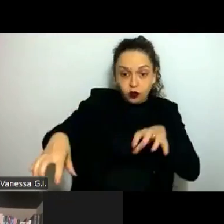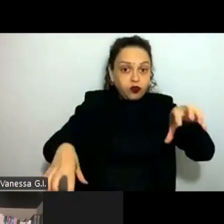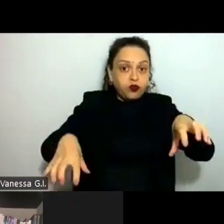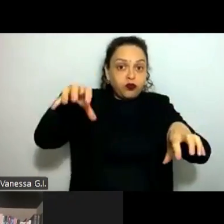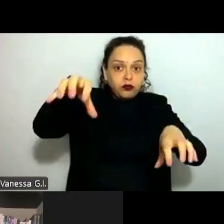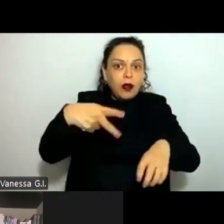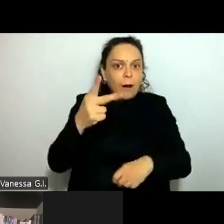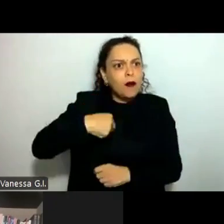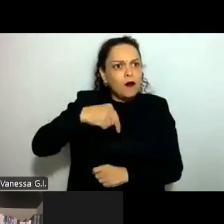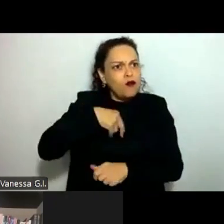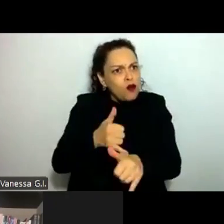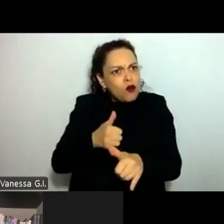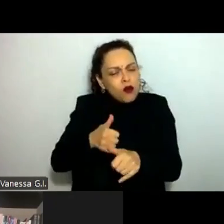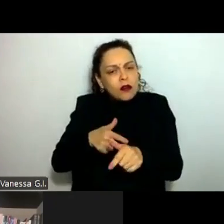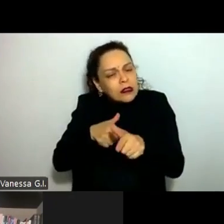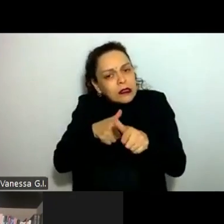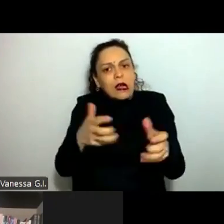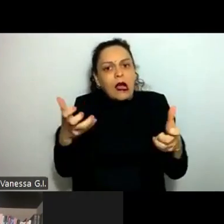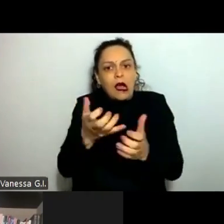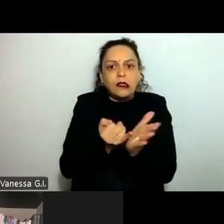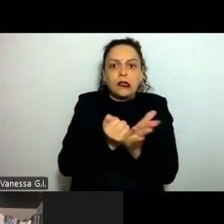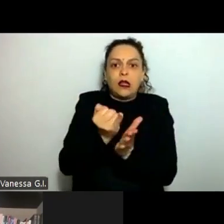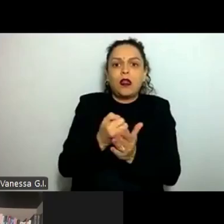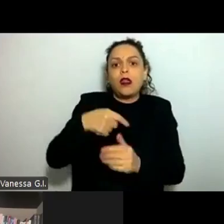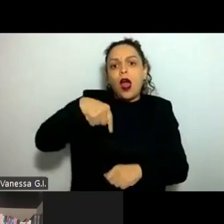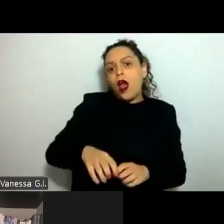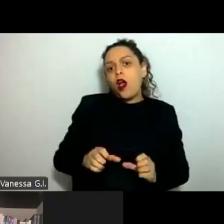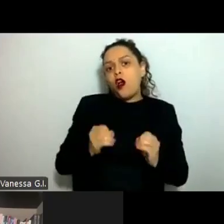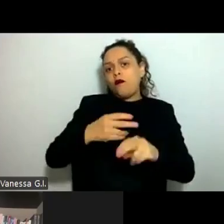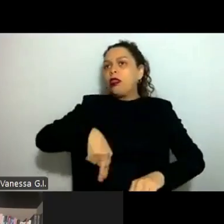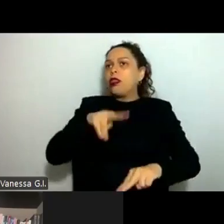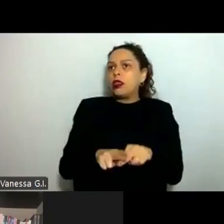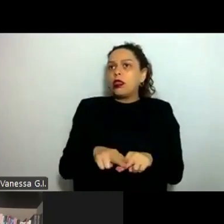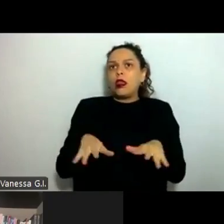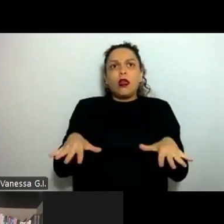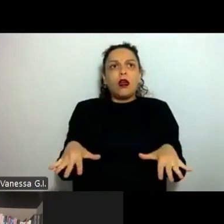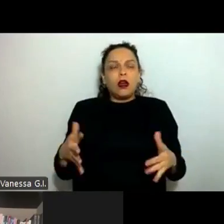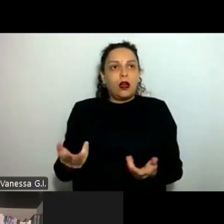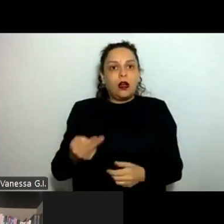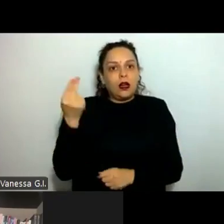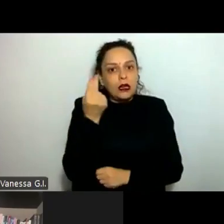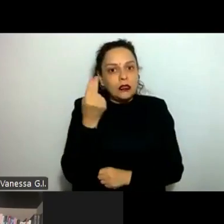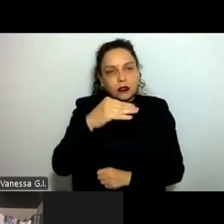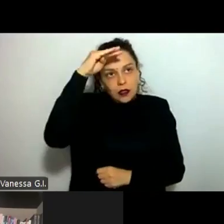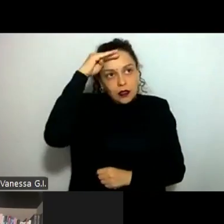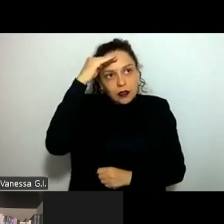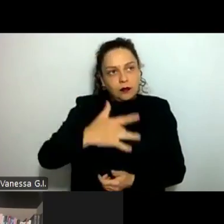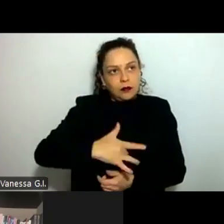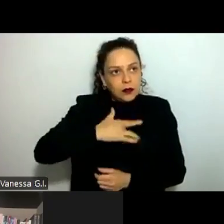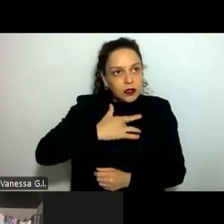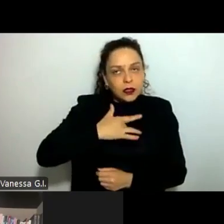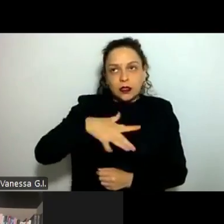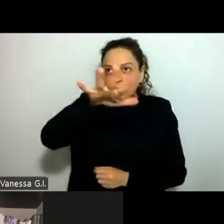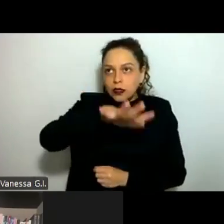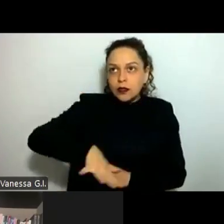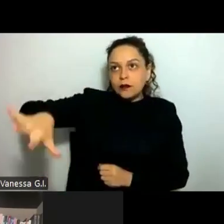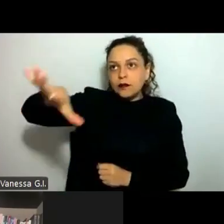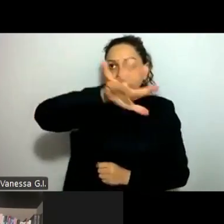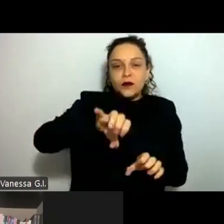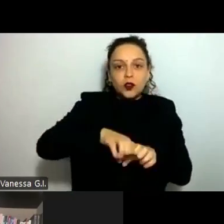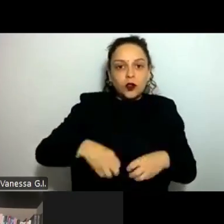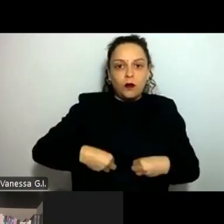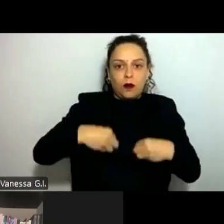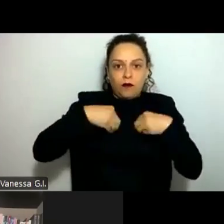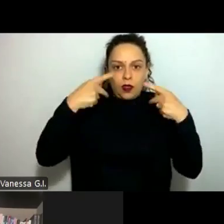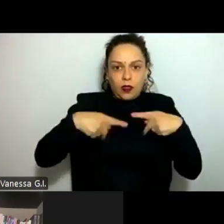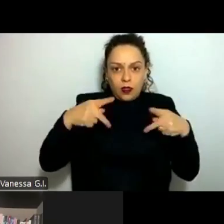decisiones desde el escritorio y sin tomar en cuenta y sin hacer conciencia de la afectación a la calidad de vida